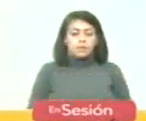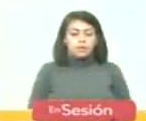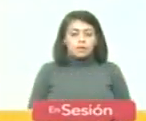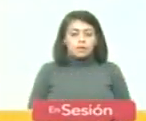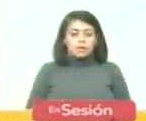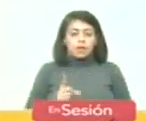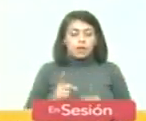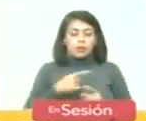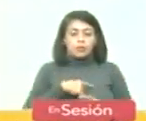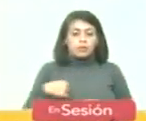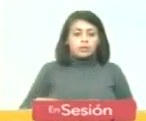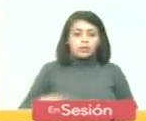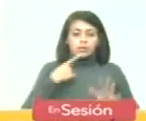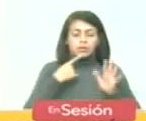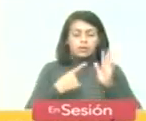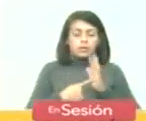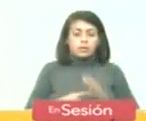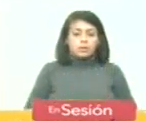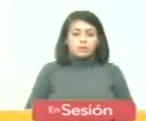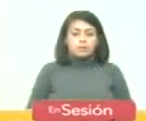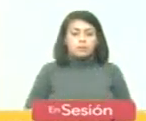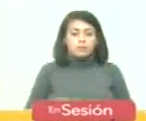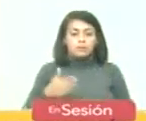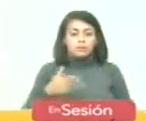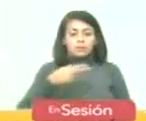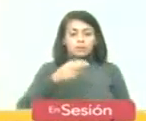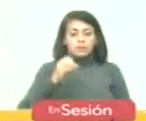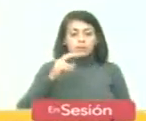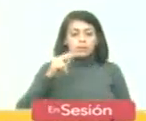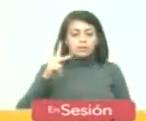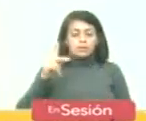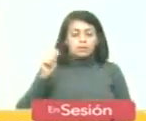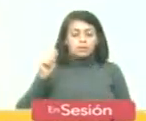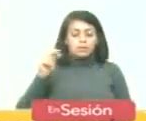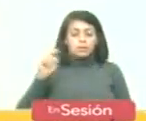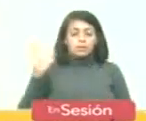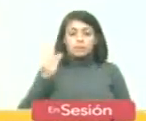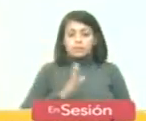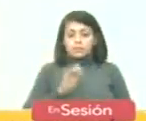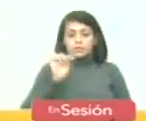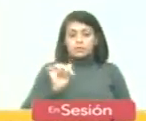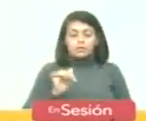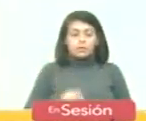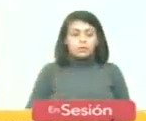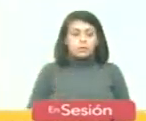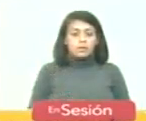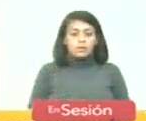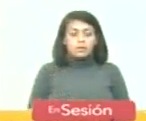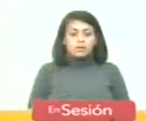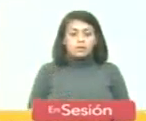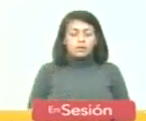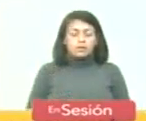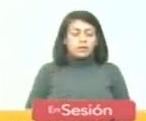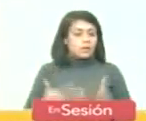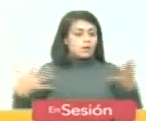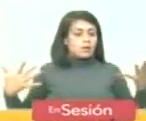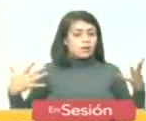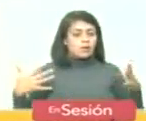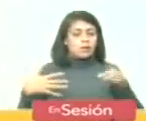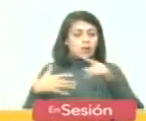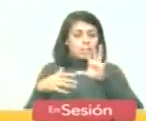algo que China ha cumplido: cuando Hong Kong y Taiwán regresen a la gran nación